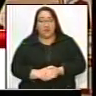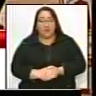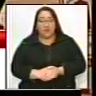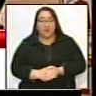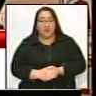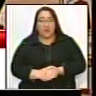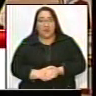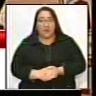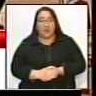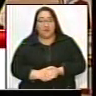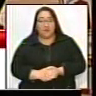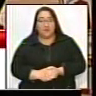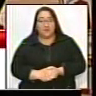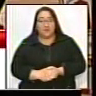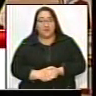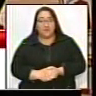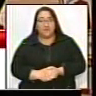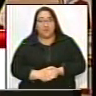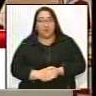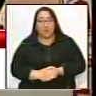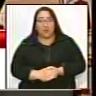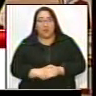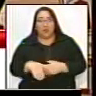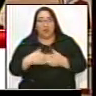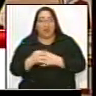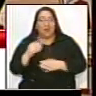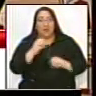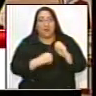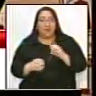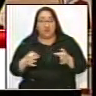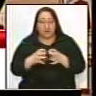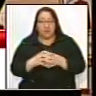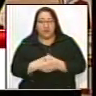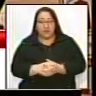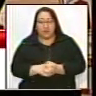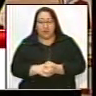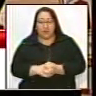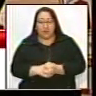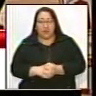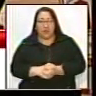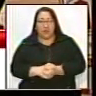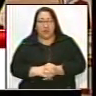2, dejar sin efecto el lanzamiento. Y